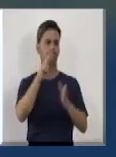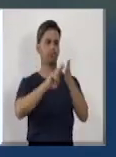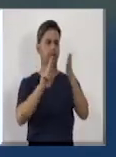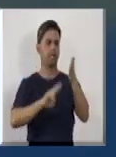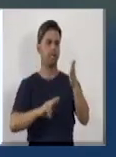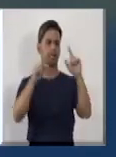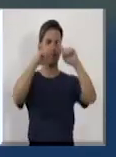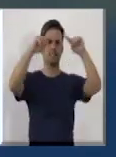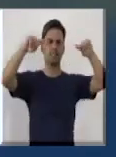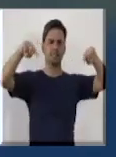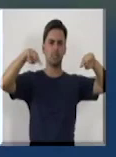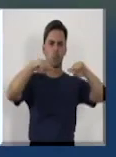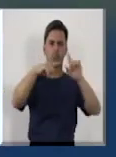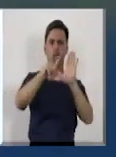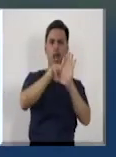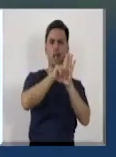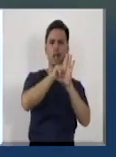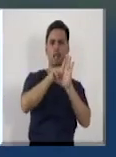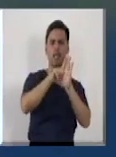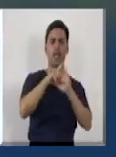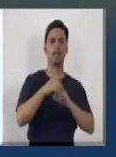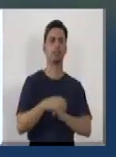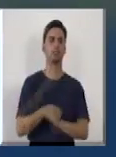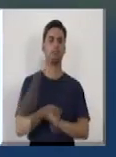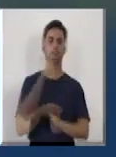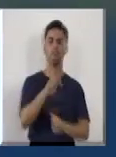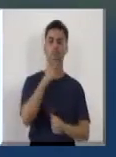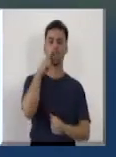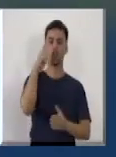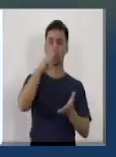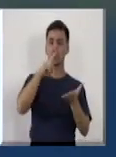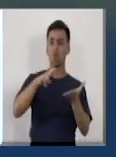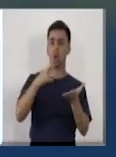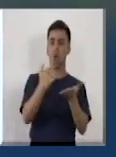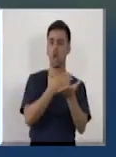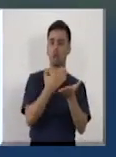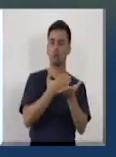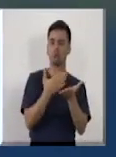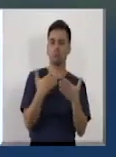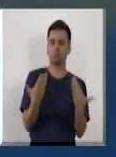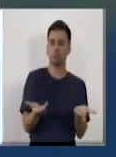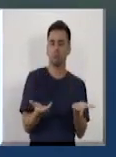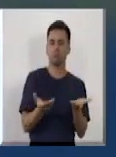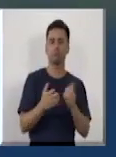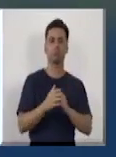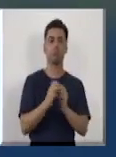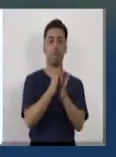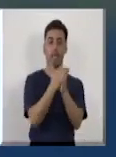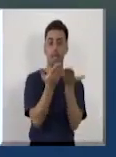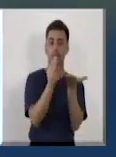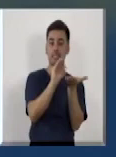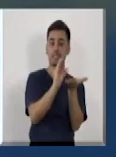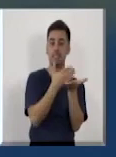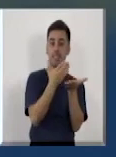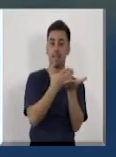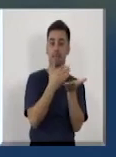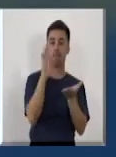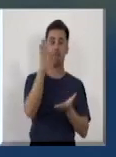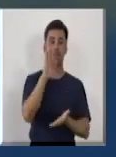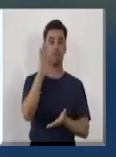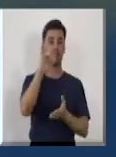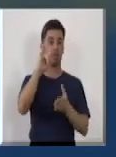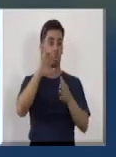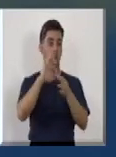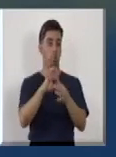se le llama ley de Ohm para una porción del circuito. Esta actividad aparece en el libro de texto de